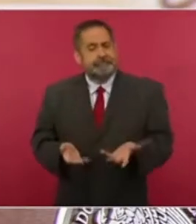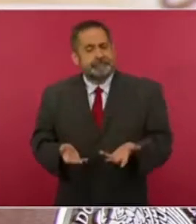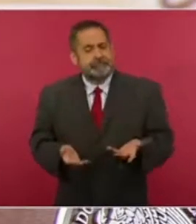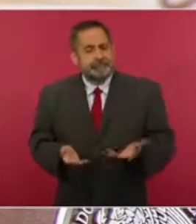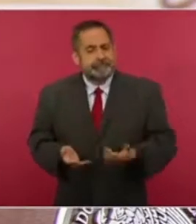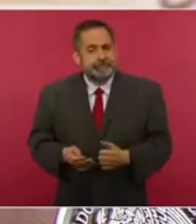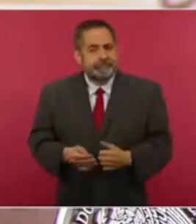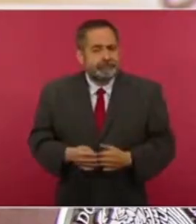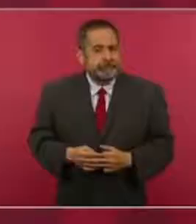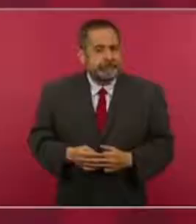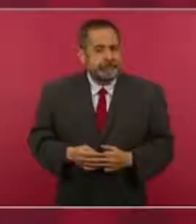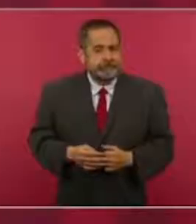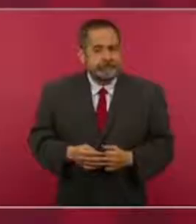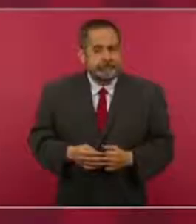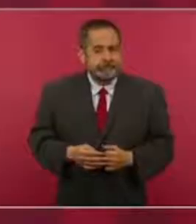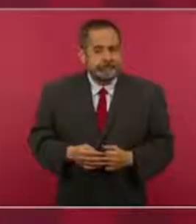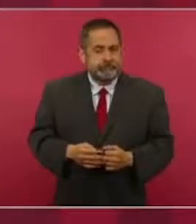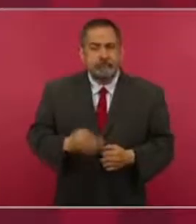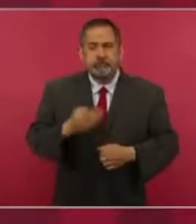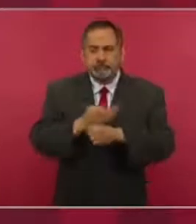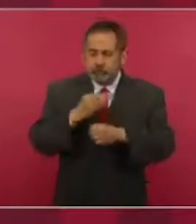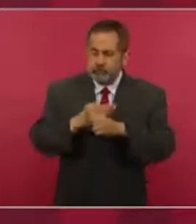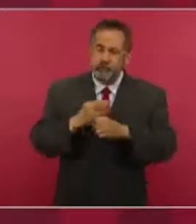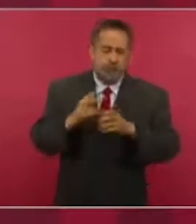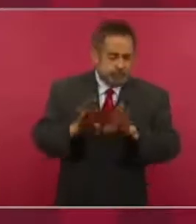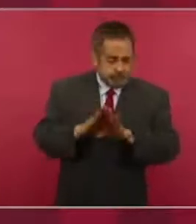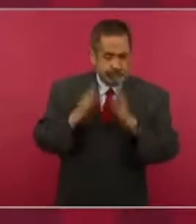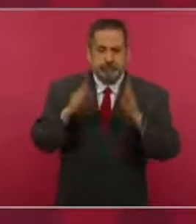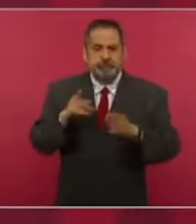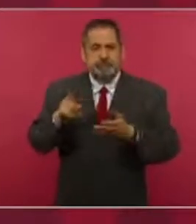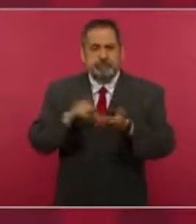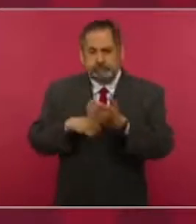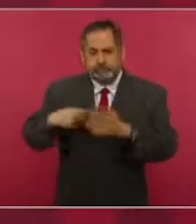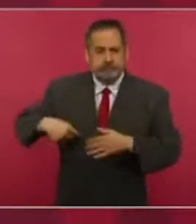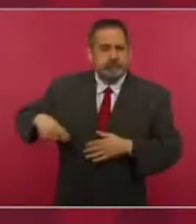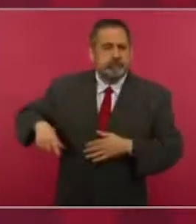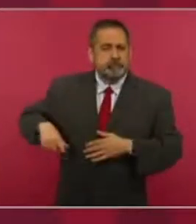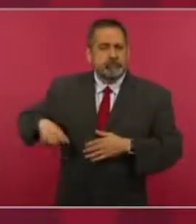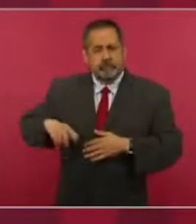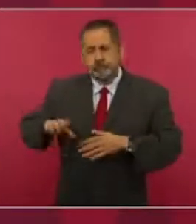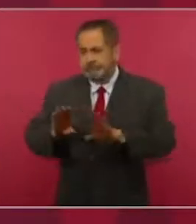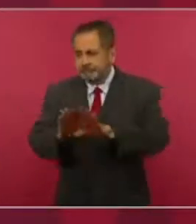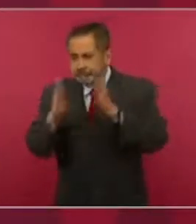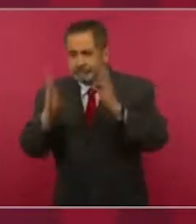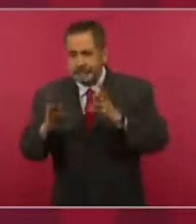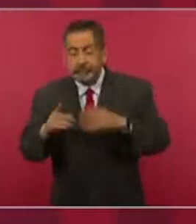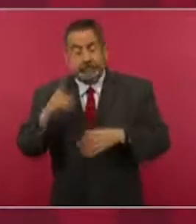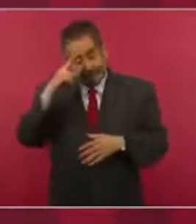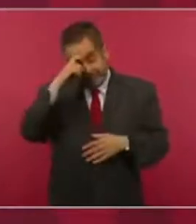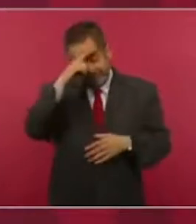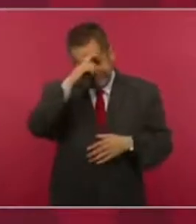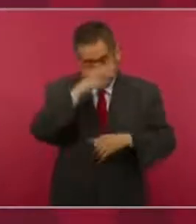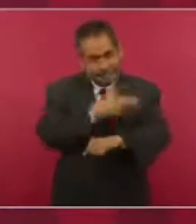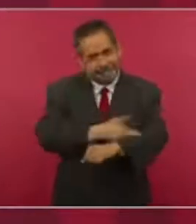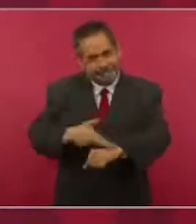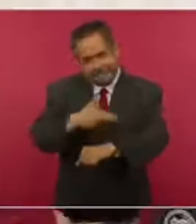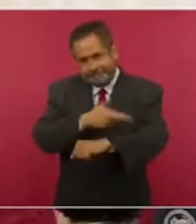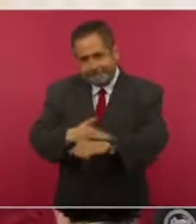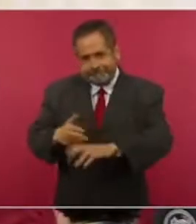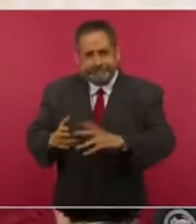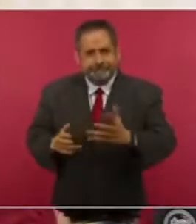Y se está abriendo por parte de nosotros, nos ha costado trabajo,